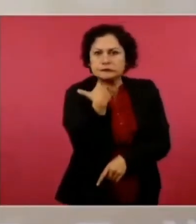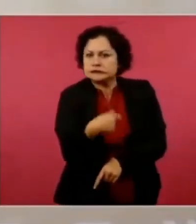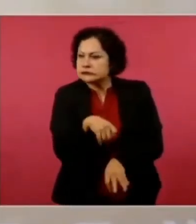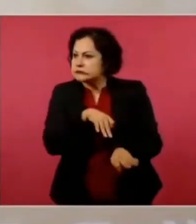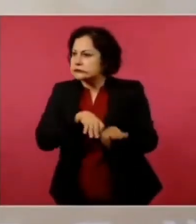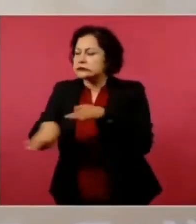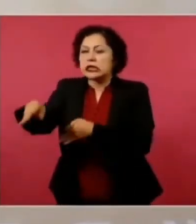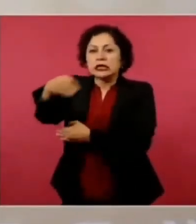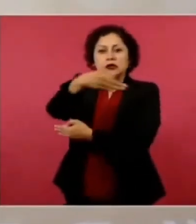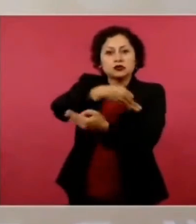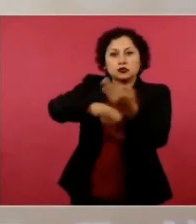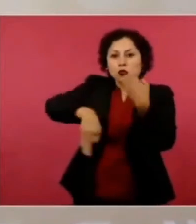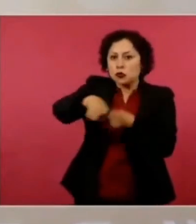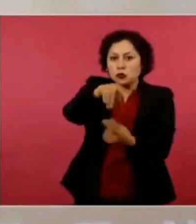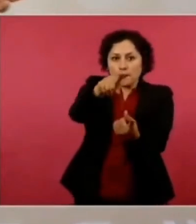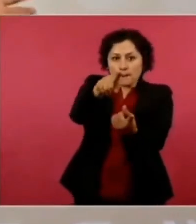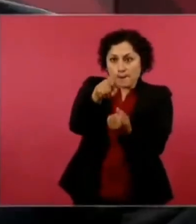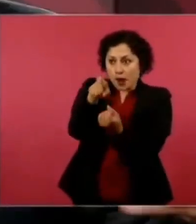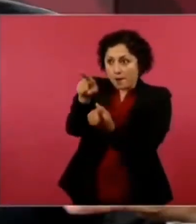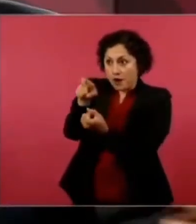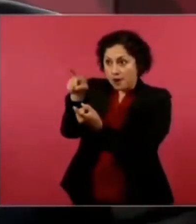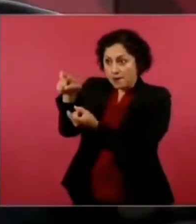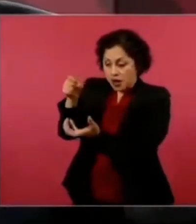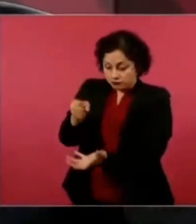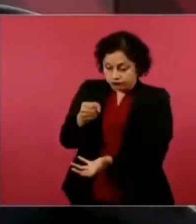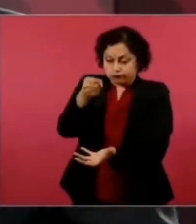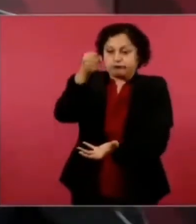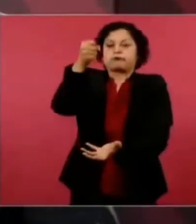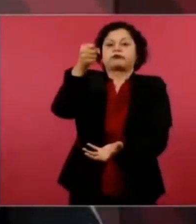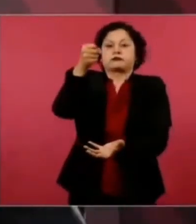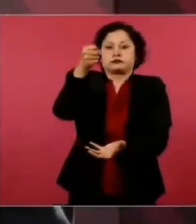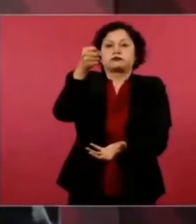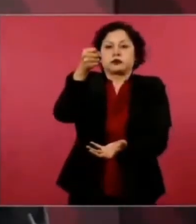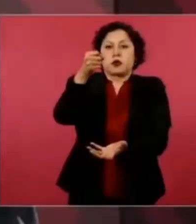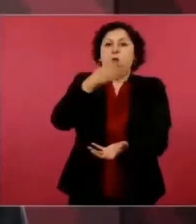el presupuesto se distribuye con justicia, alcanza a todos,